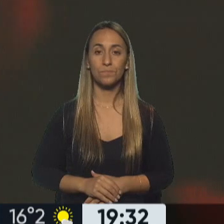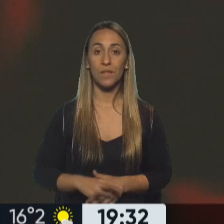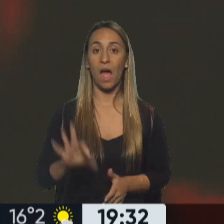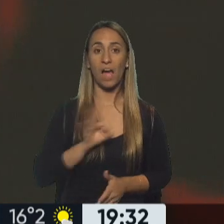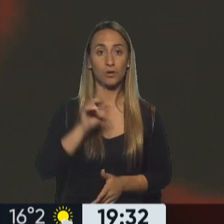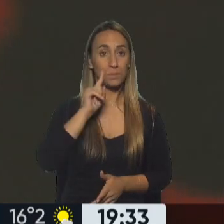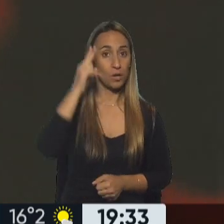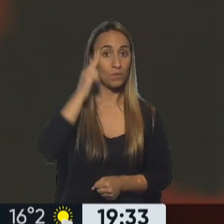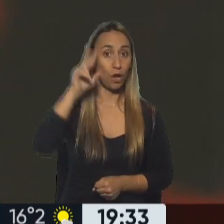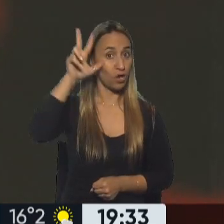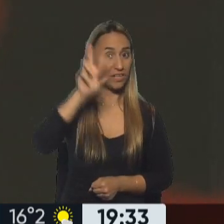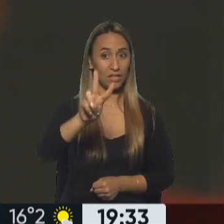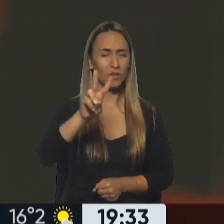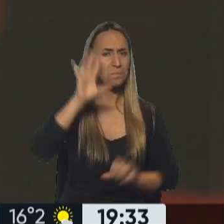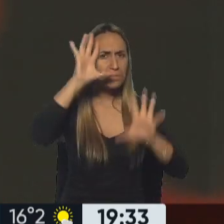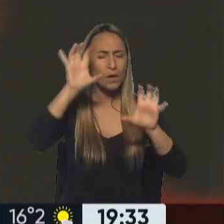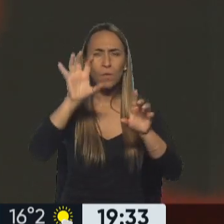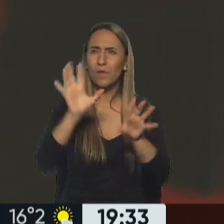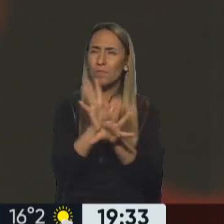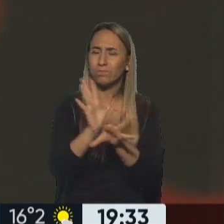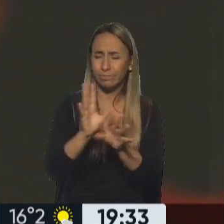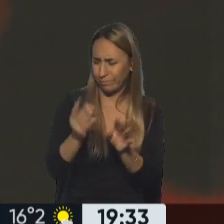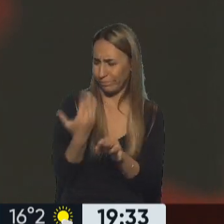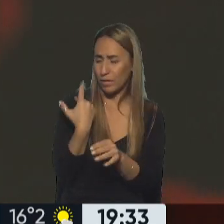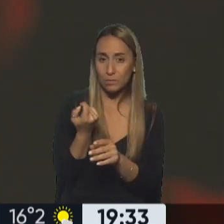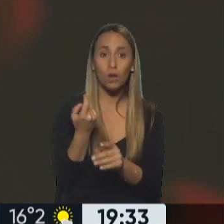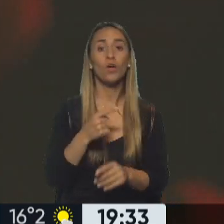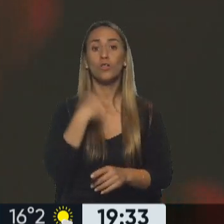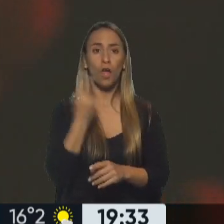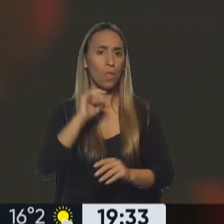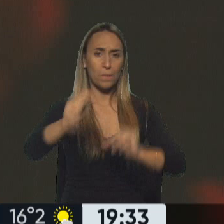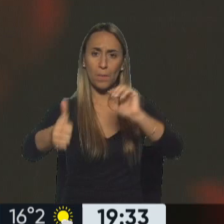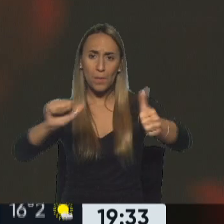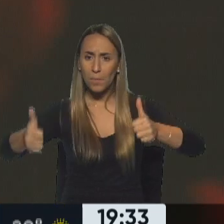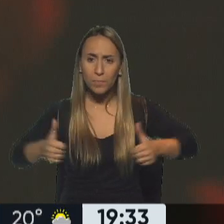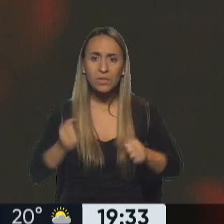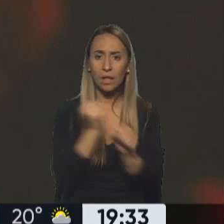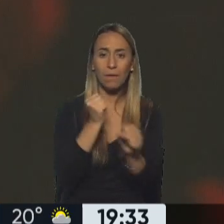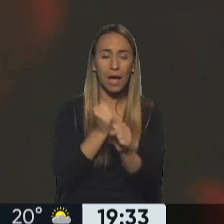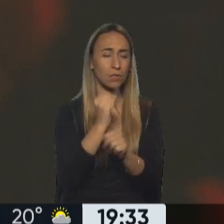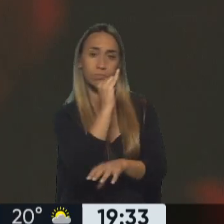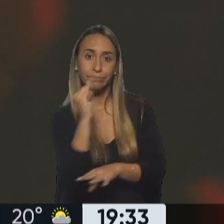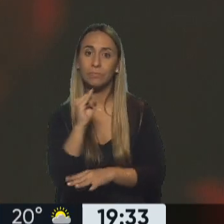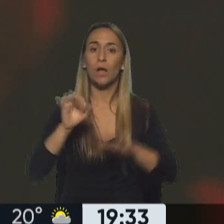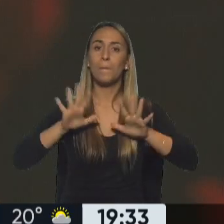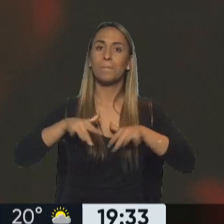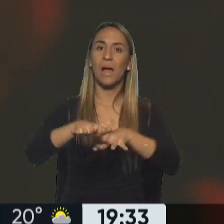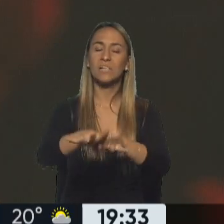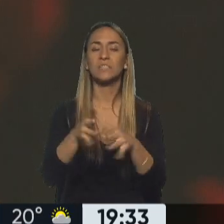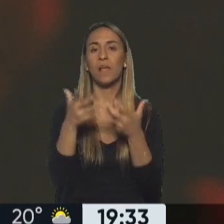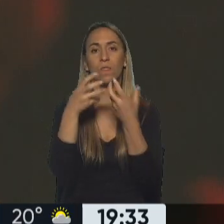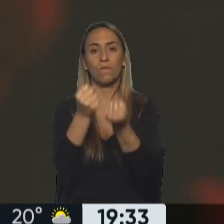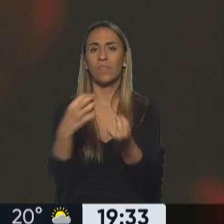1982 me recuerdo como si fuera hoy estábamos todos cubriendo por diferentes agencias la marcha por la vida